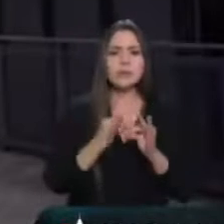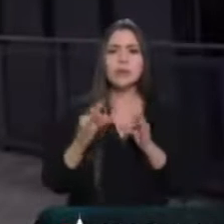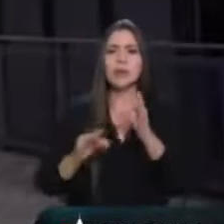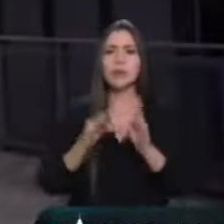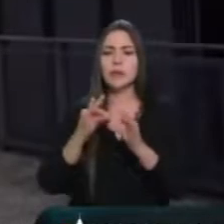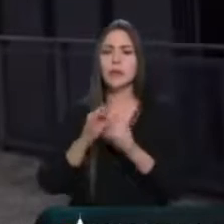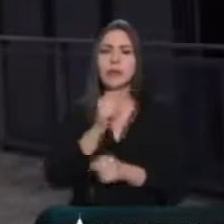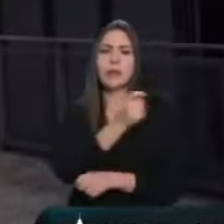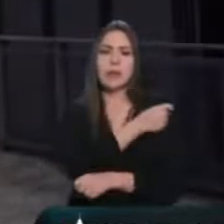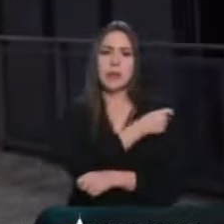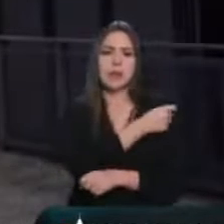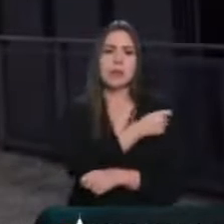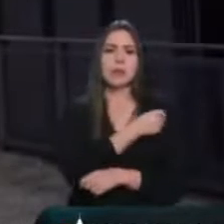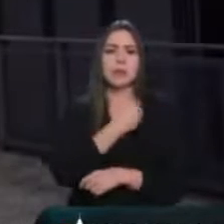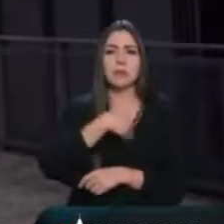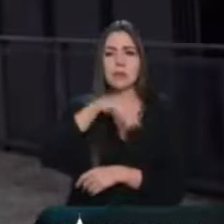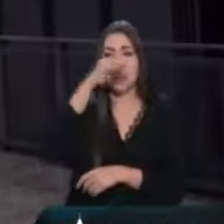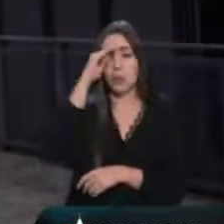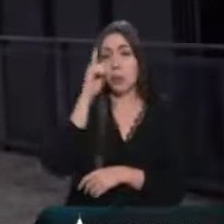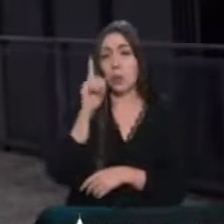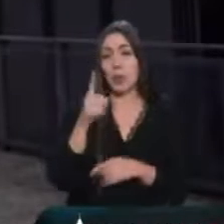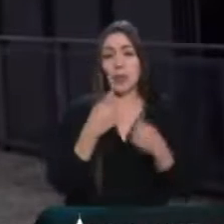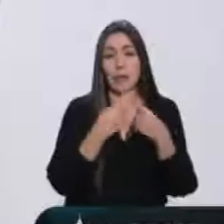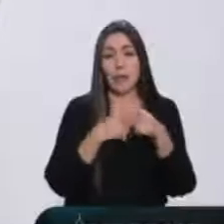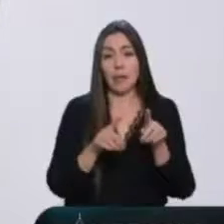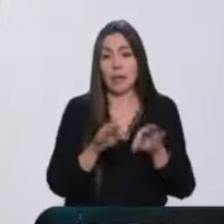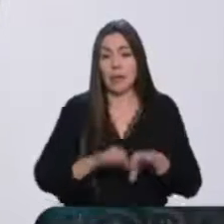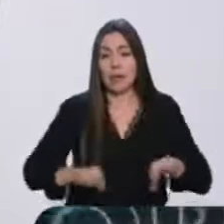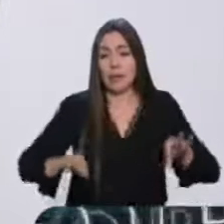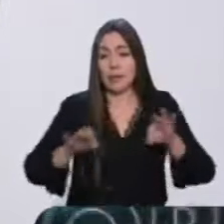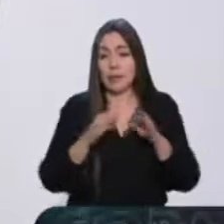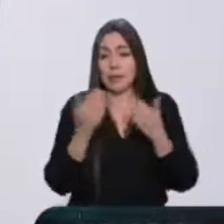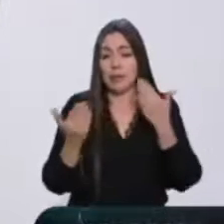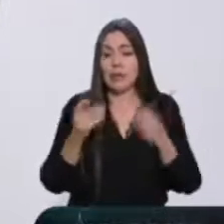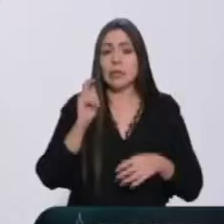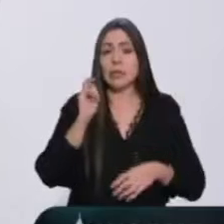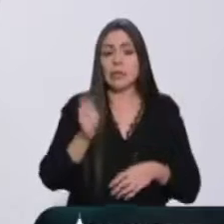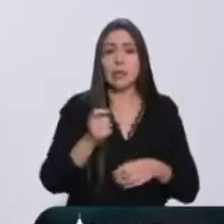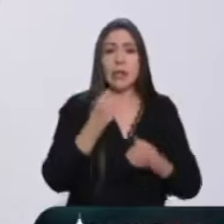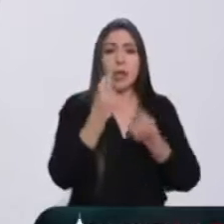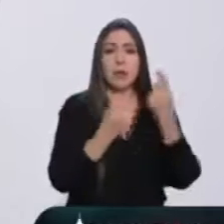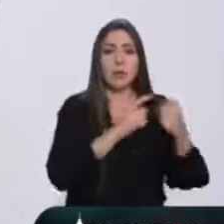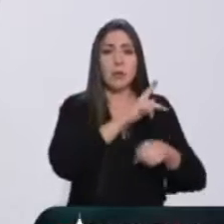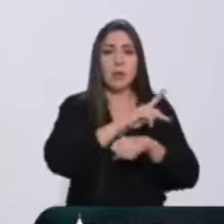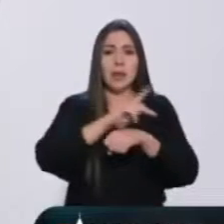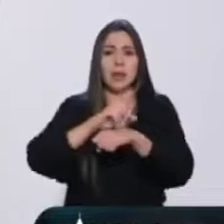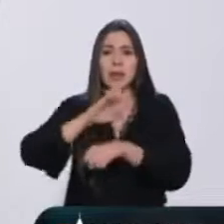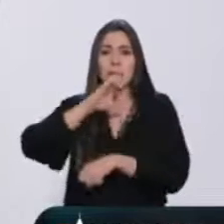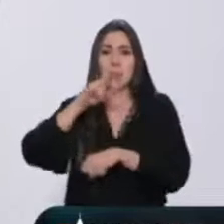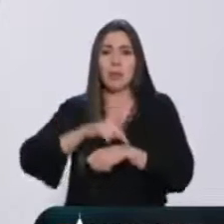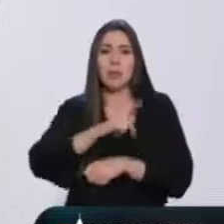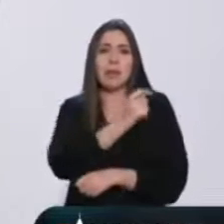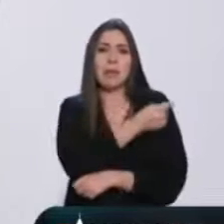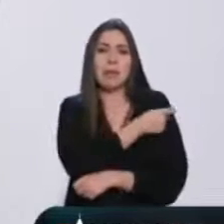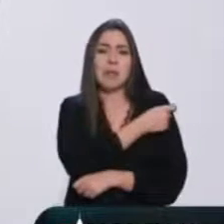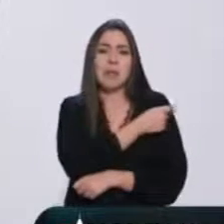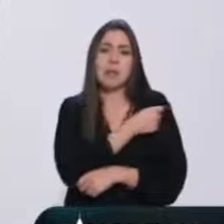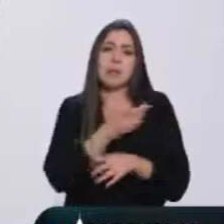que una diferencia fundamental, y esperemos que sea el caso, es que otros países en Europa han llegado a coberturas de vacunación